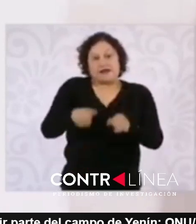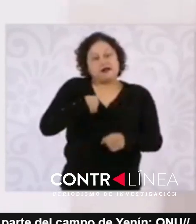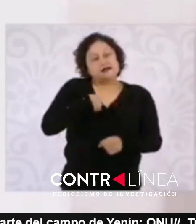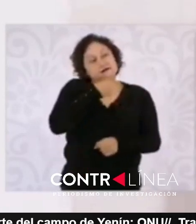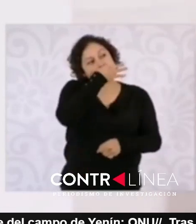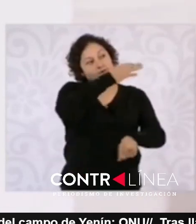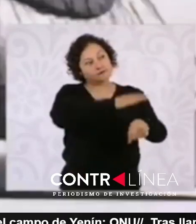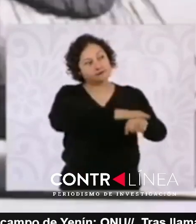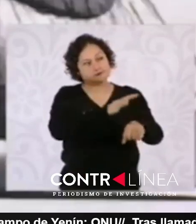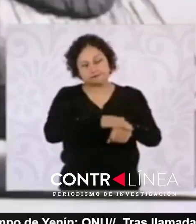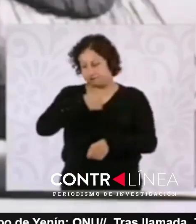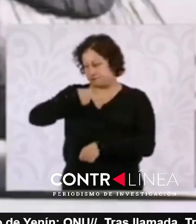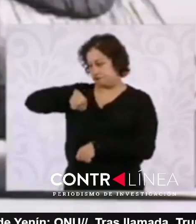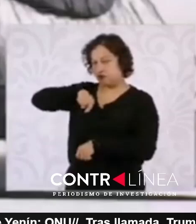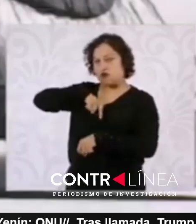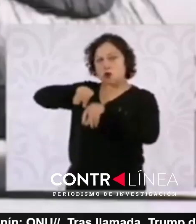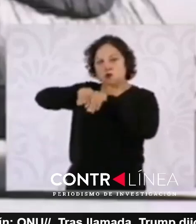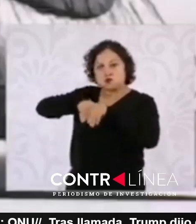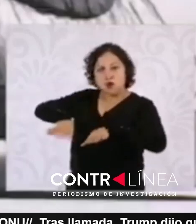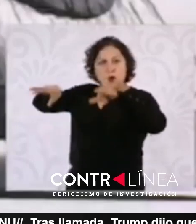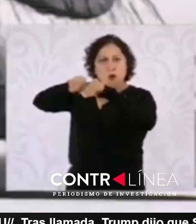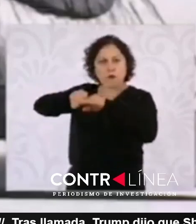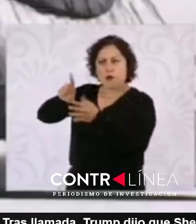me dijo, mándemela.